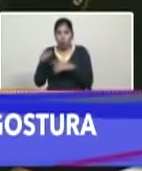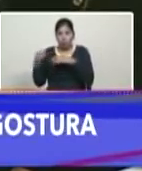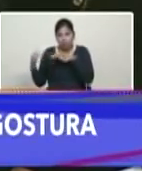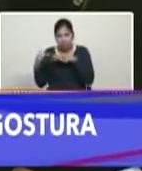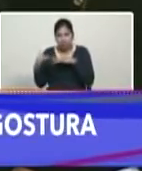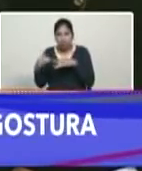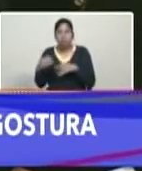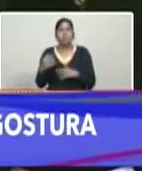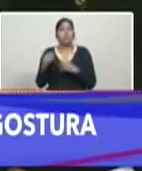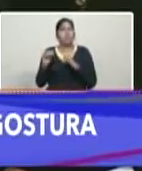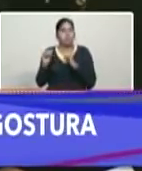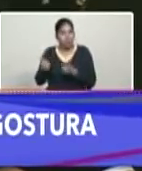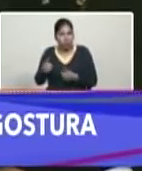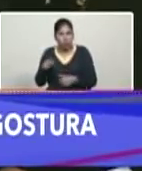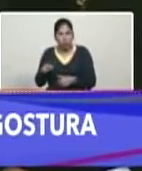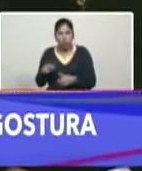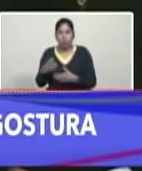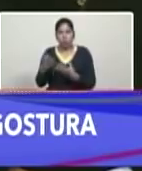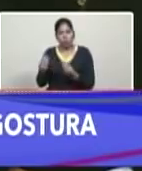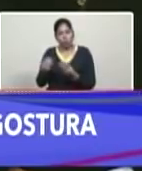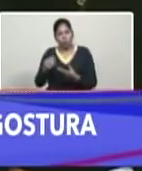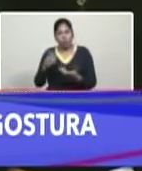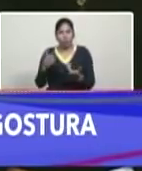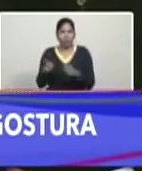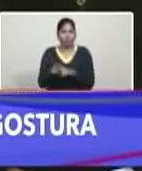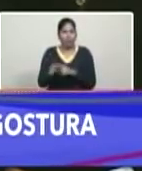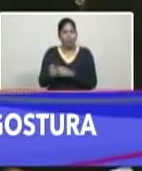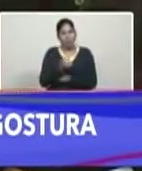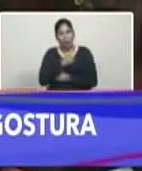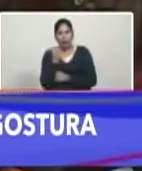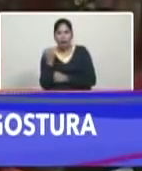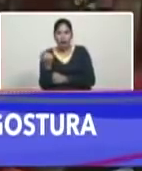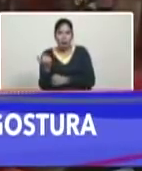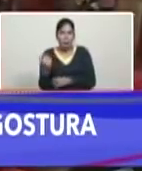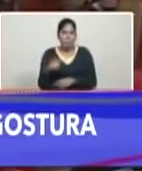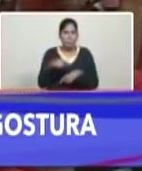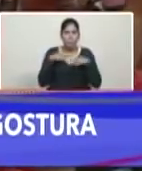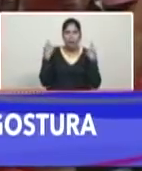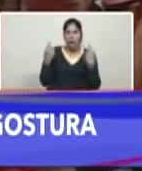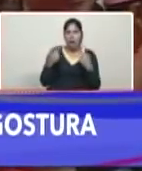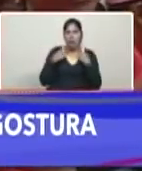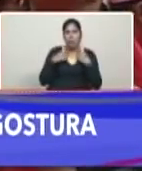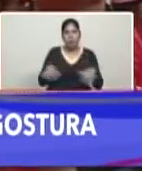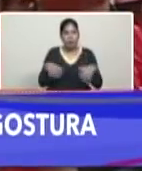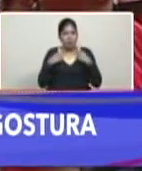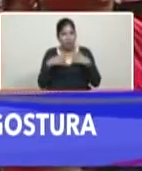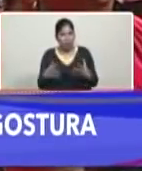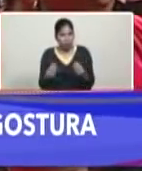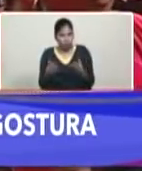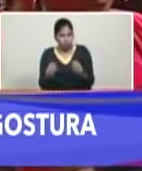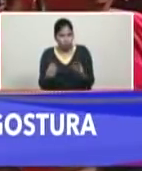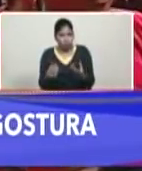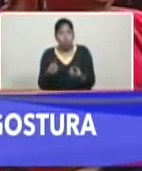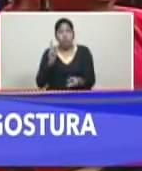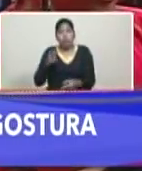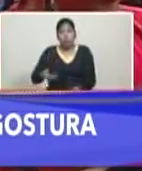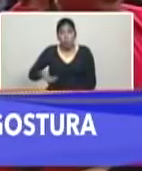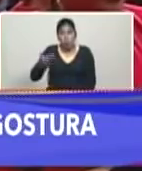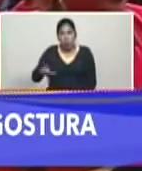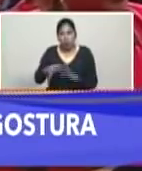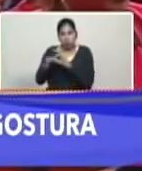de una y otra derrota. He allí la importancia de la unión